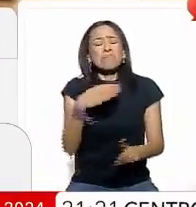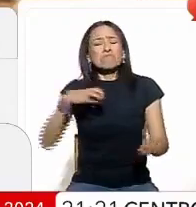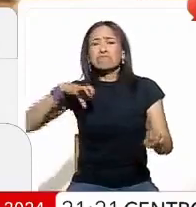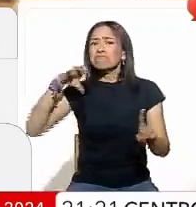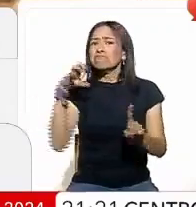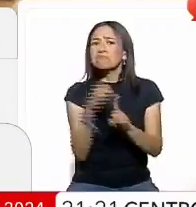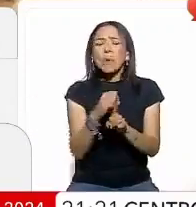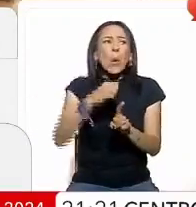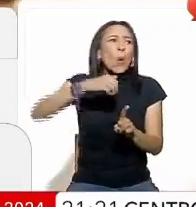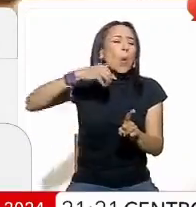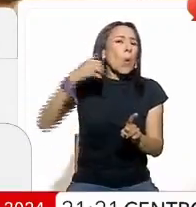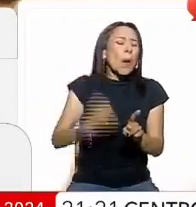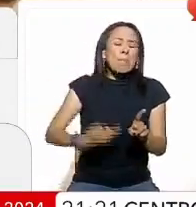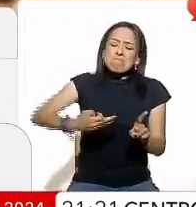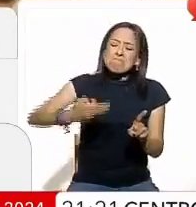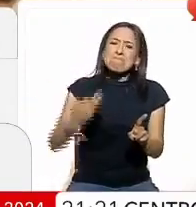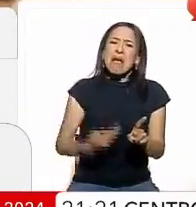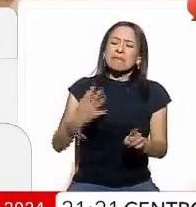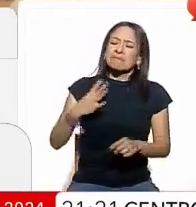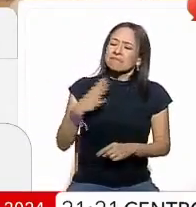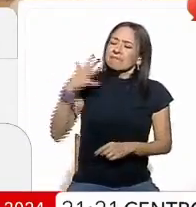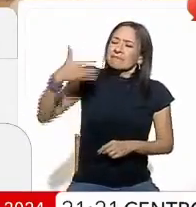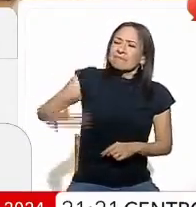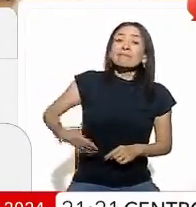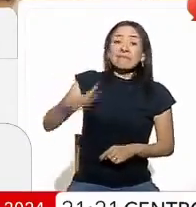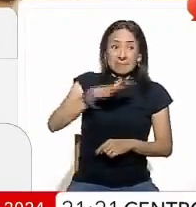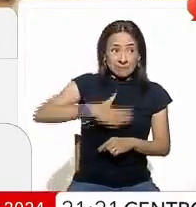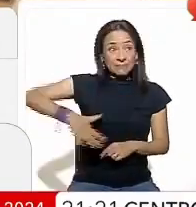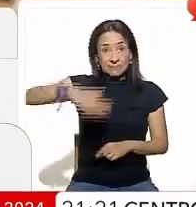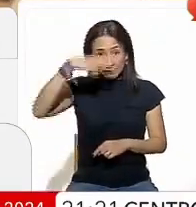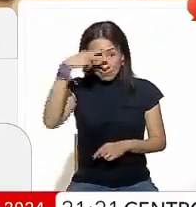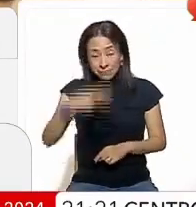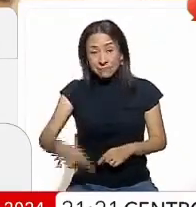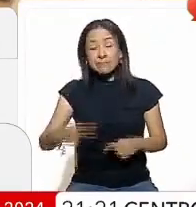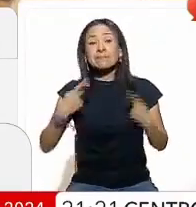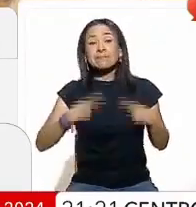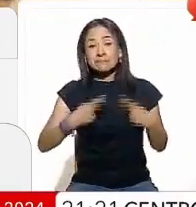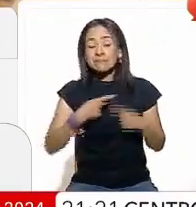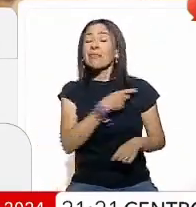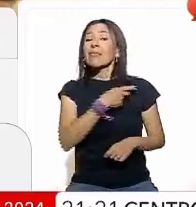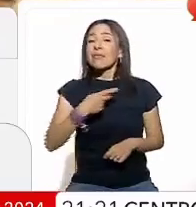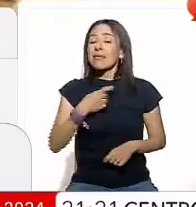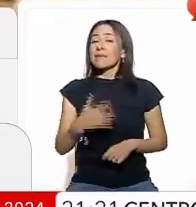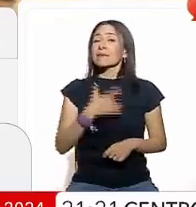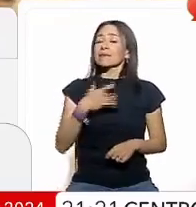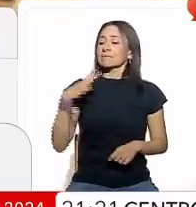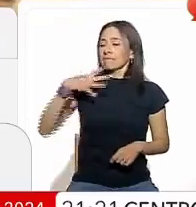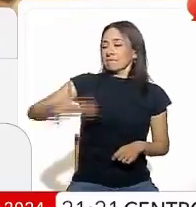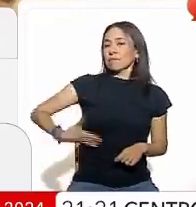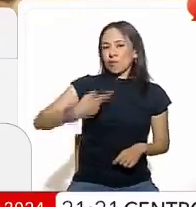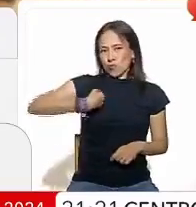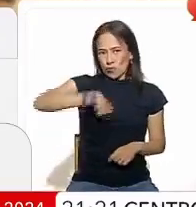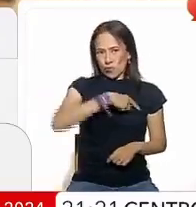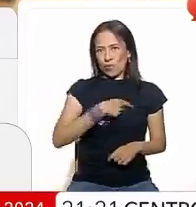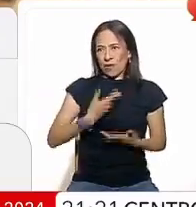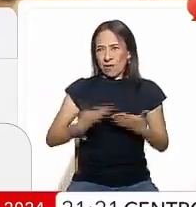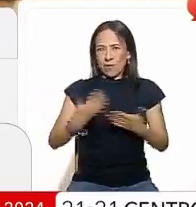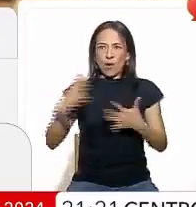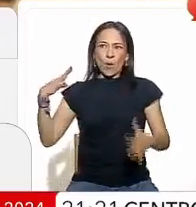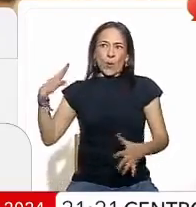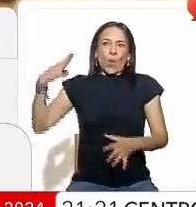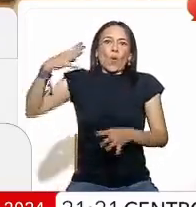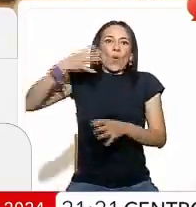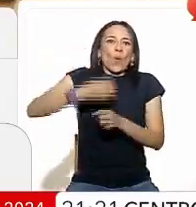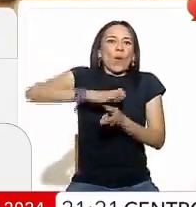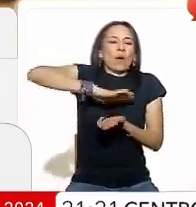mexicanos sentirnos orgullosos. Nosotros en la Cuarta Transformación, en el gobierno del presidente López Obrador,